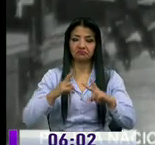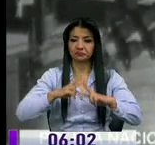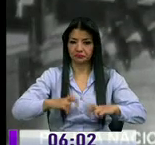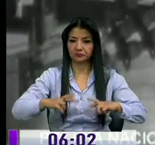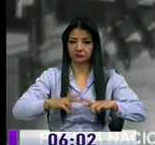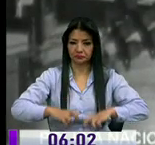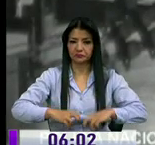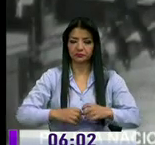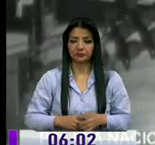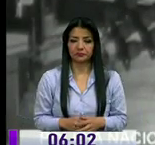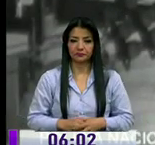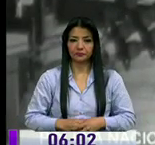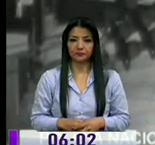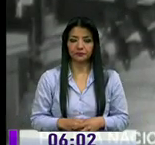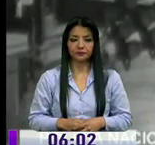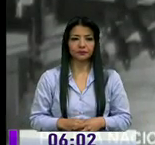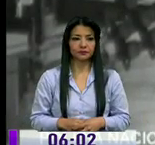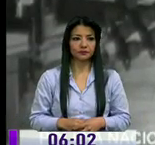investigaciones.